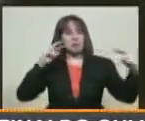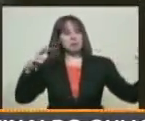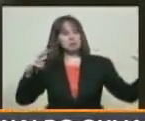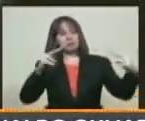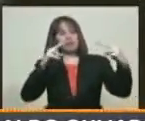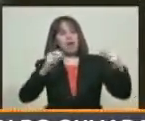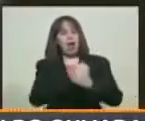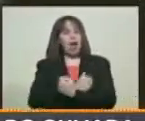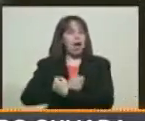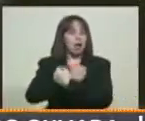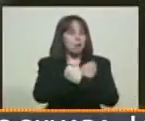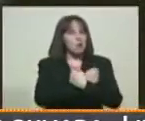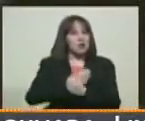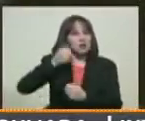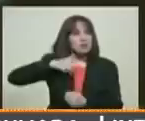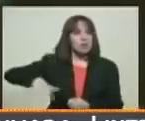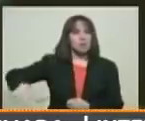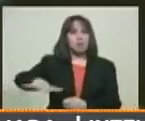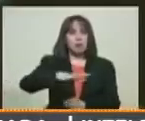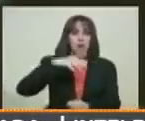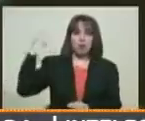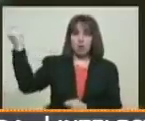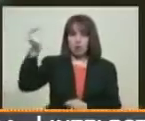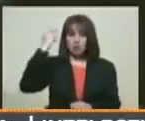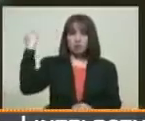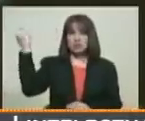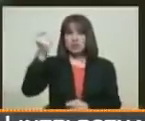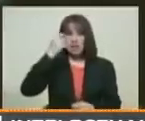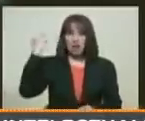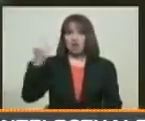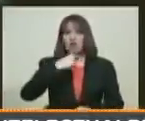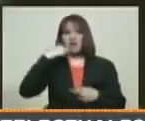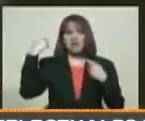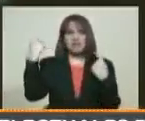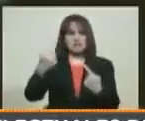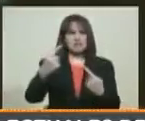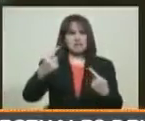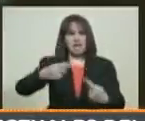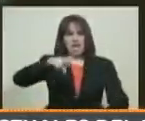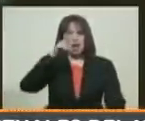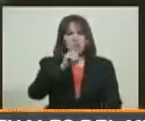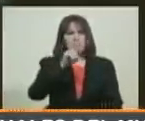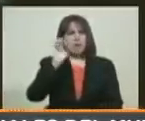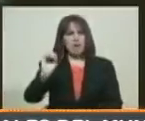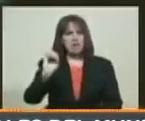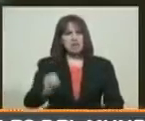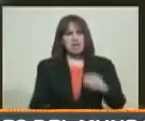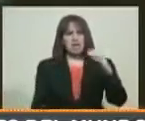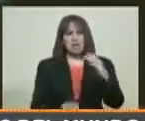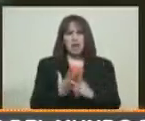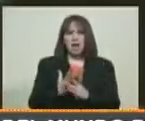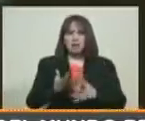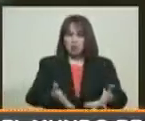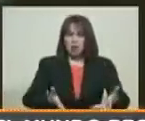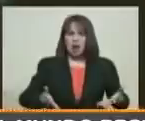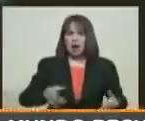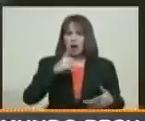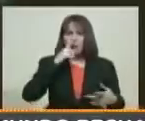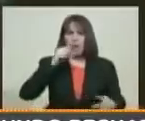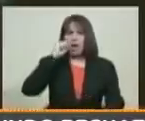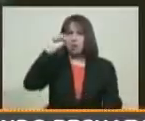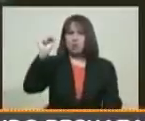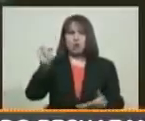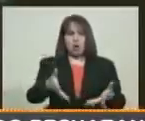apasionado del pueblo de los llanos de Acarigua, que dice: el 20 de mayo gana Maduro, gana la